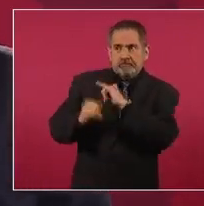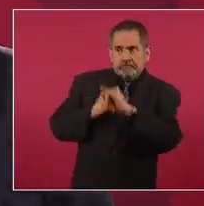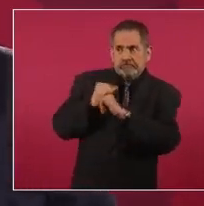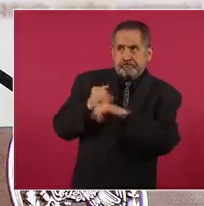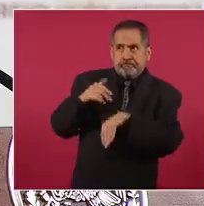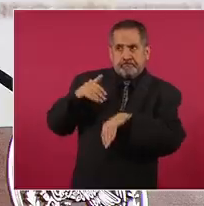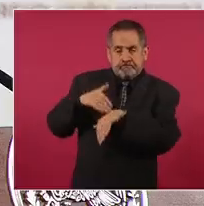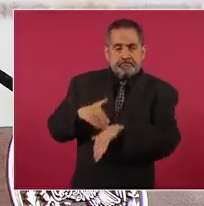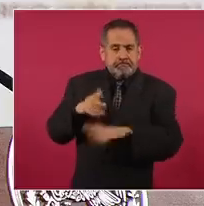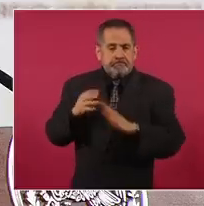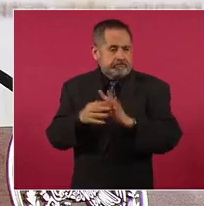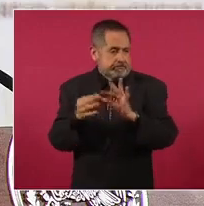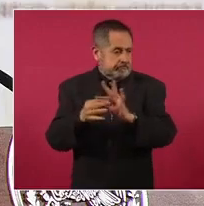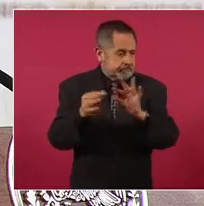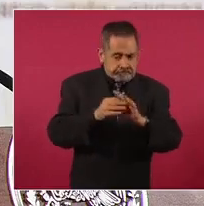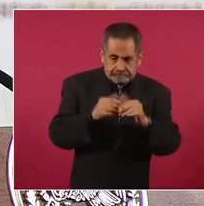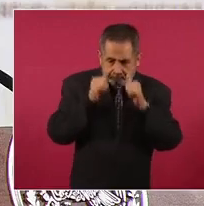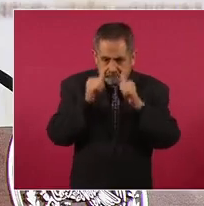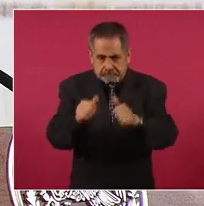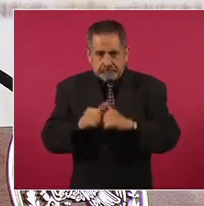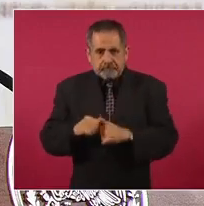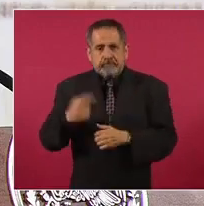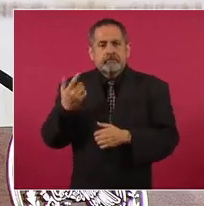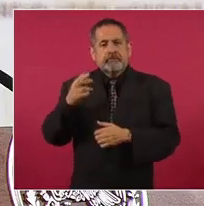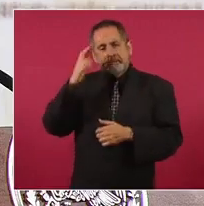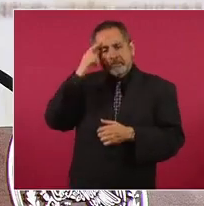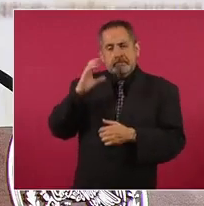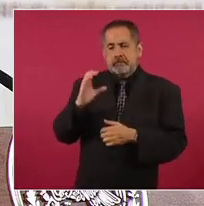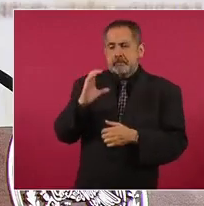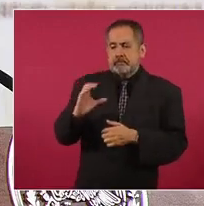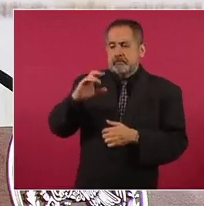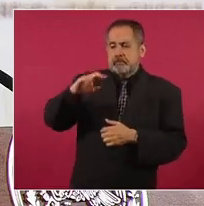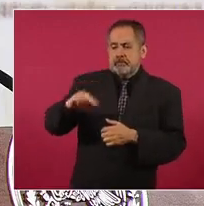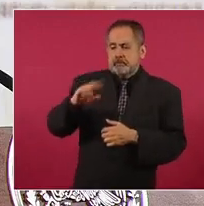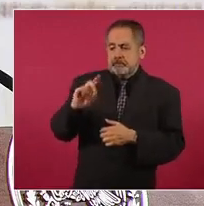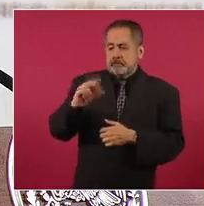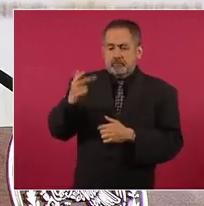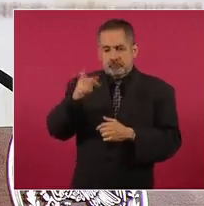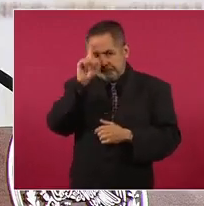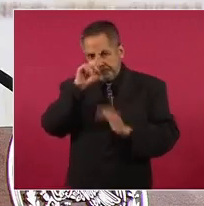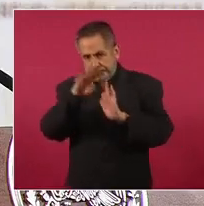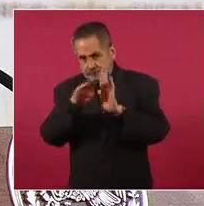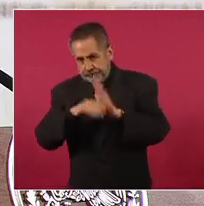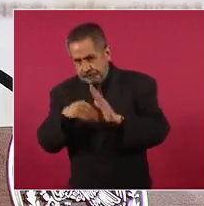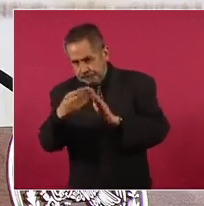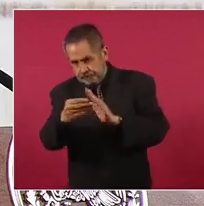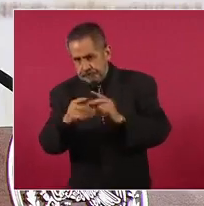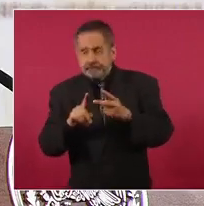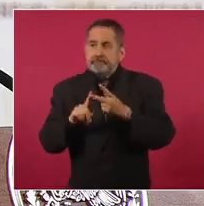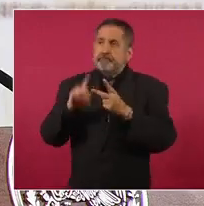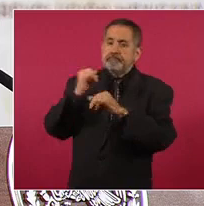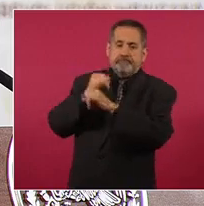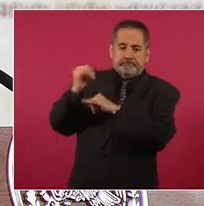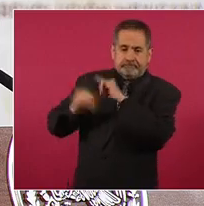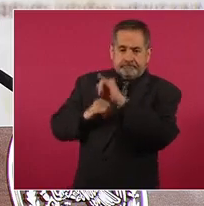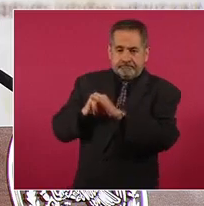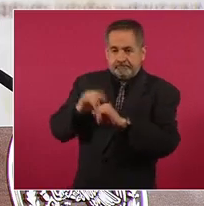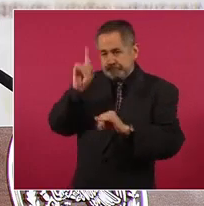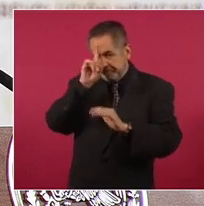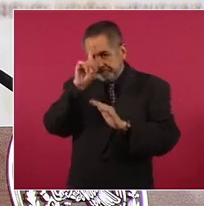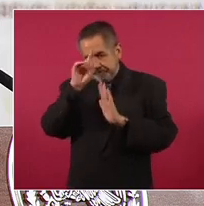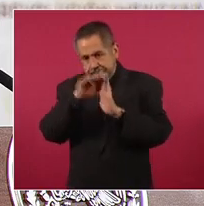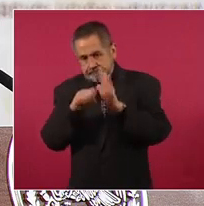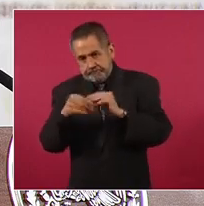Las nacionales se refieren a las recomendaciones de la Comisión Nacional de Derechos Humanos en temas que habían estado